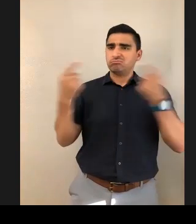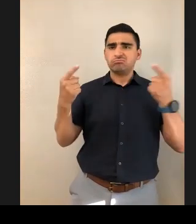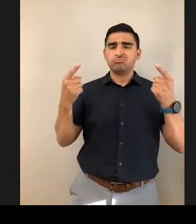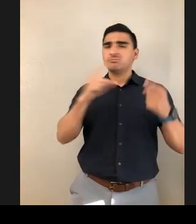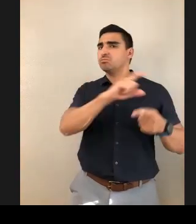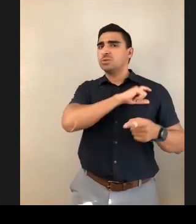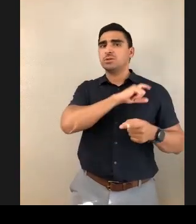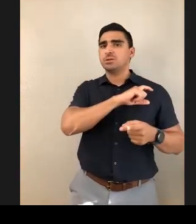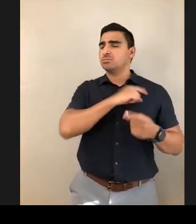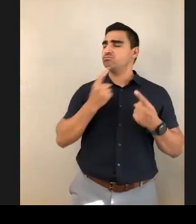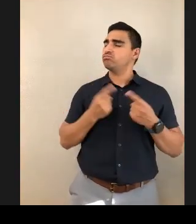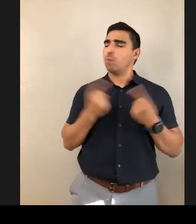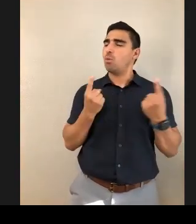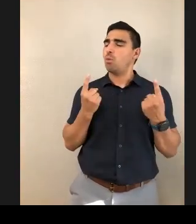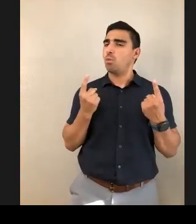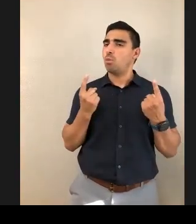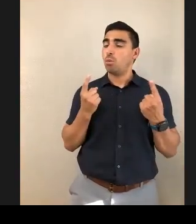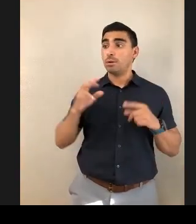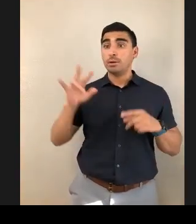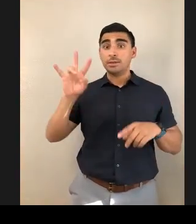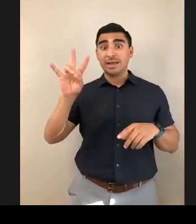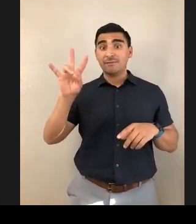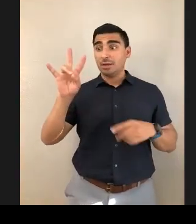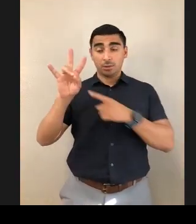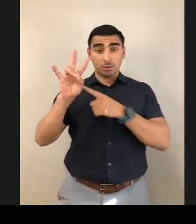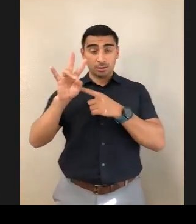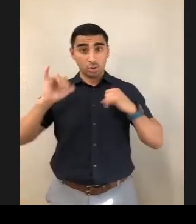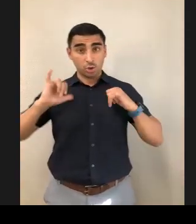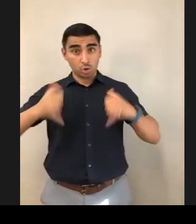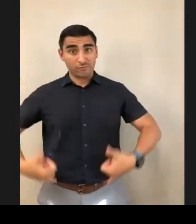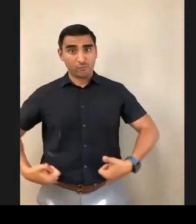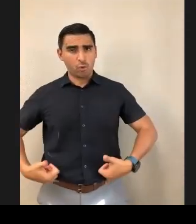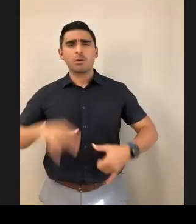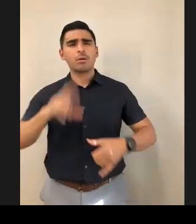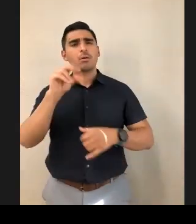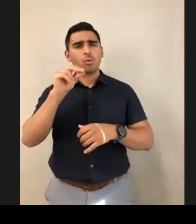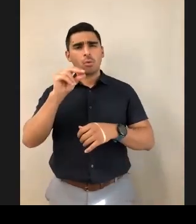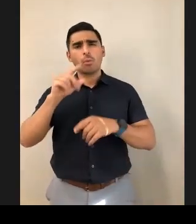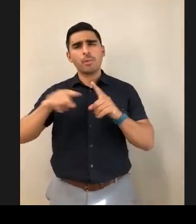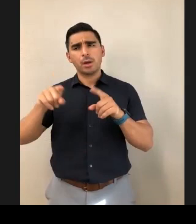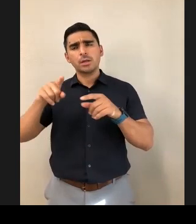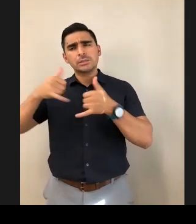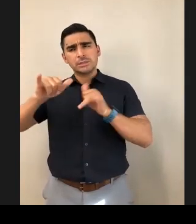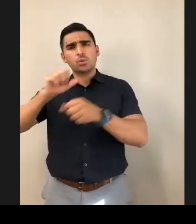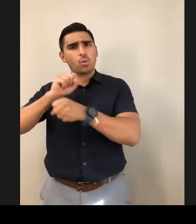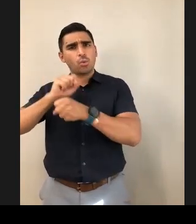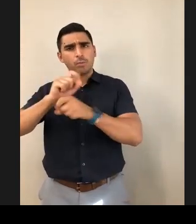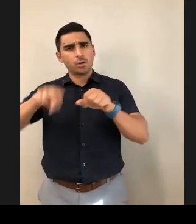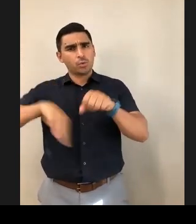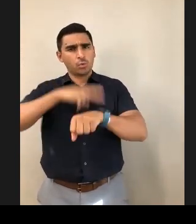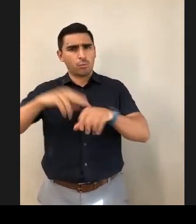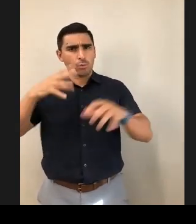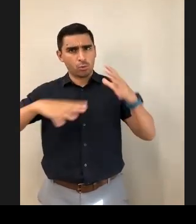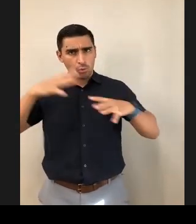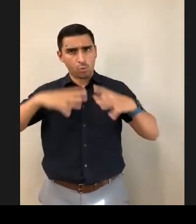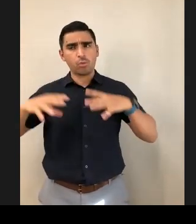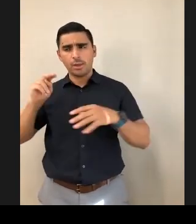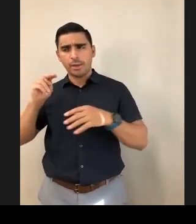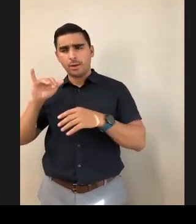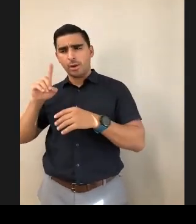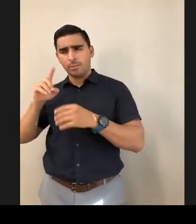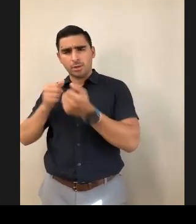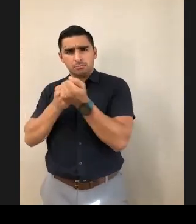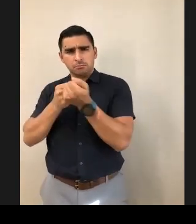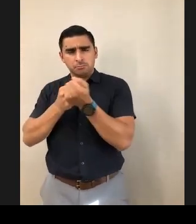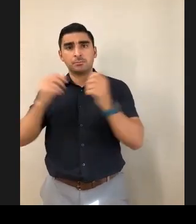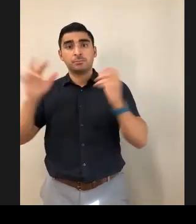fundamentalmente en contra de la policía, pero los oficiales de la policía no